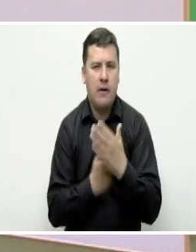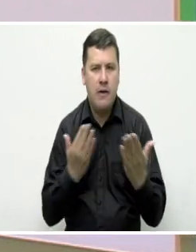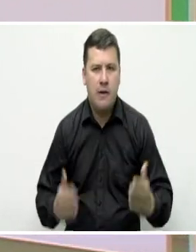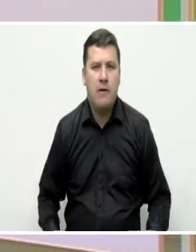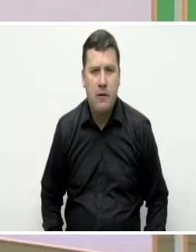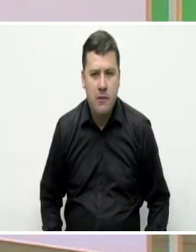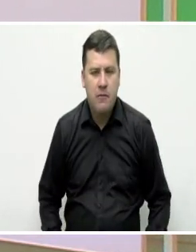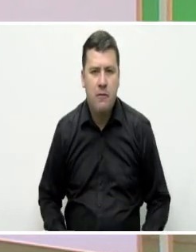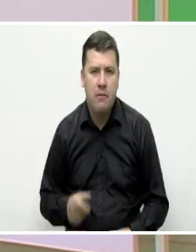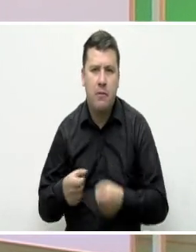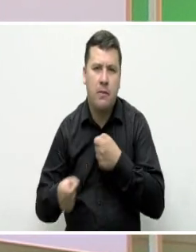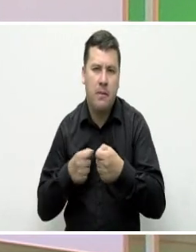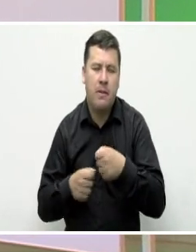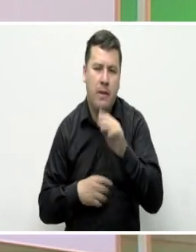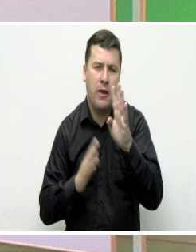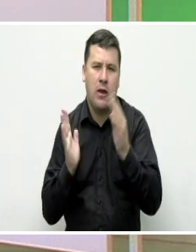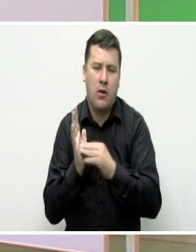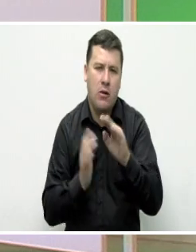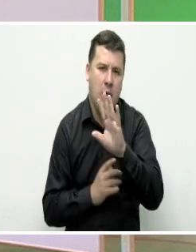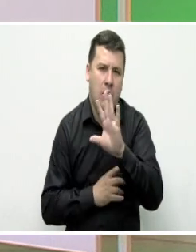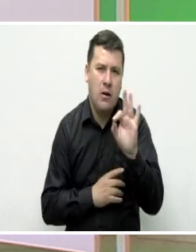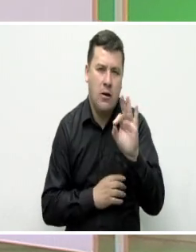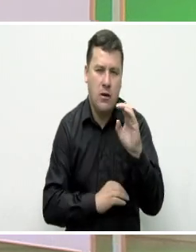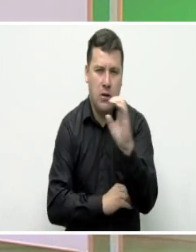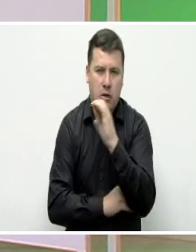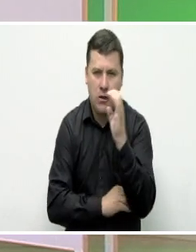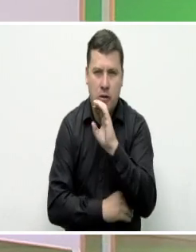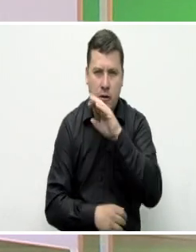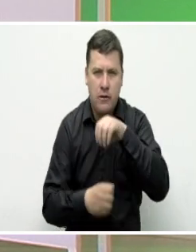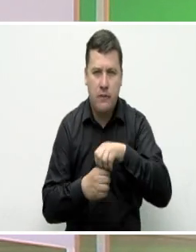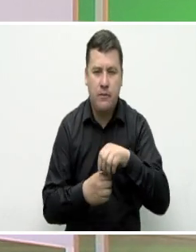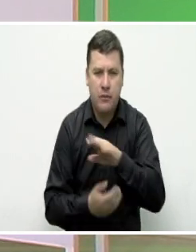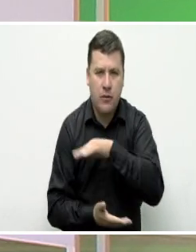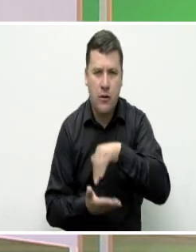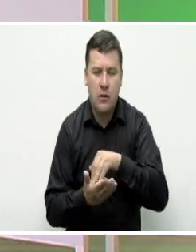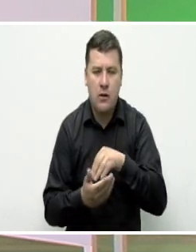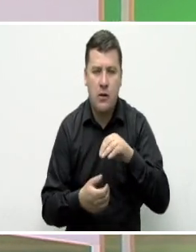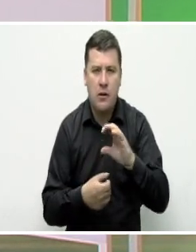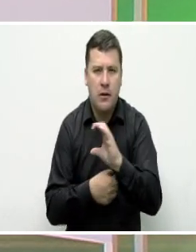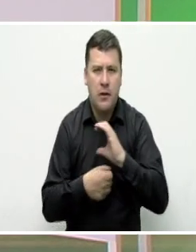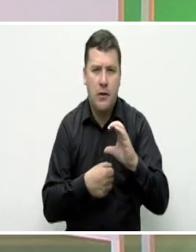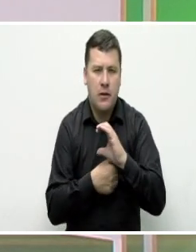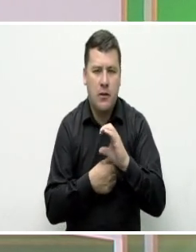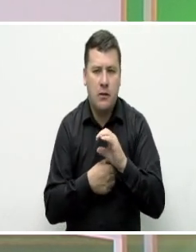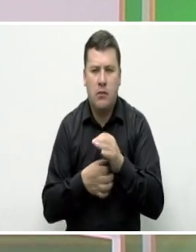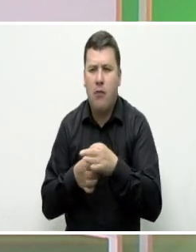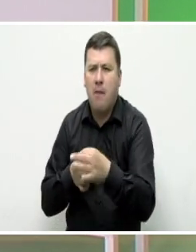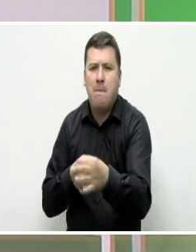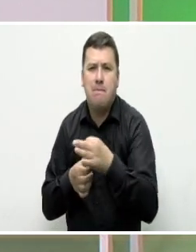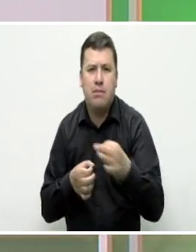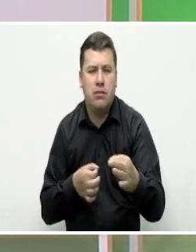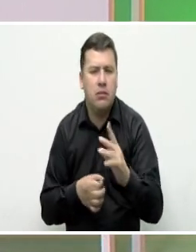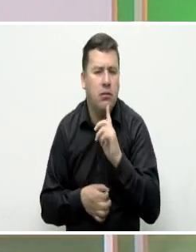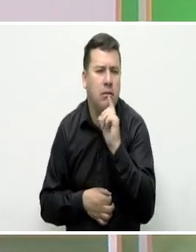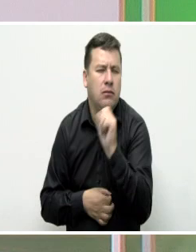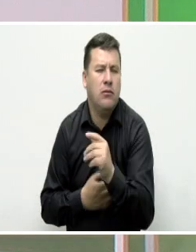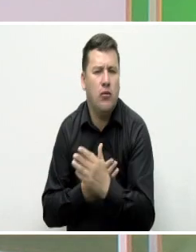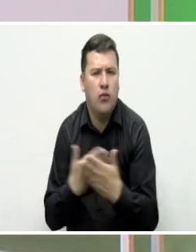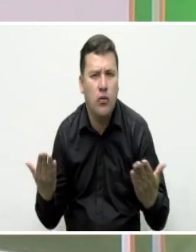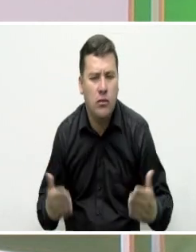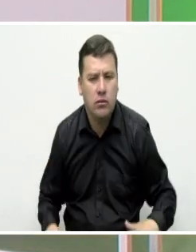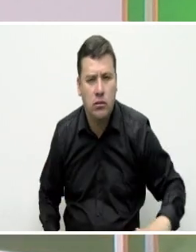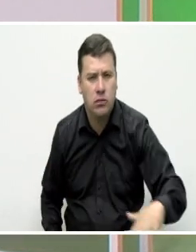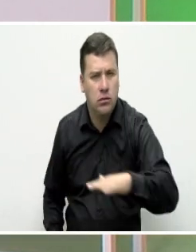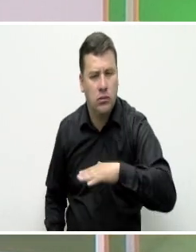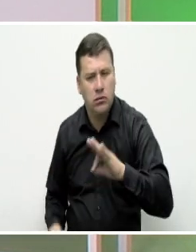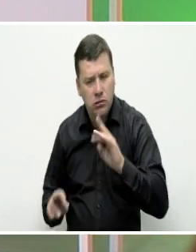que entrevistó a más de 4.500 colombianos en centros urbanos, en zonas rurales, y les preguntamos cómo